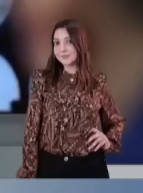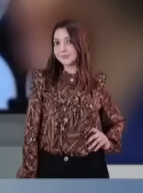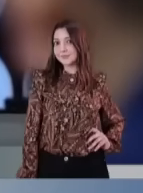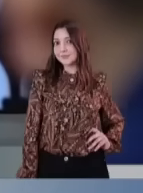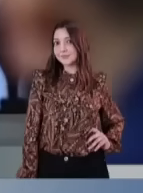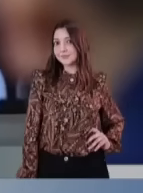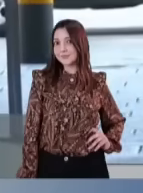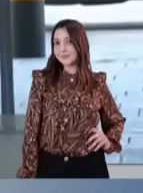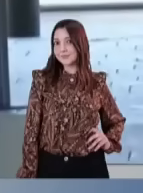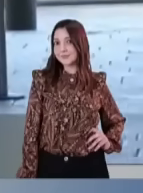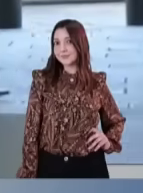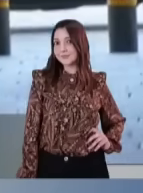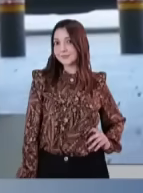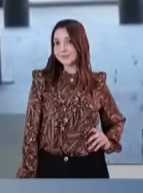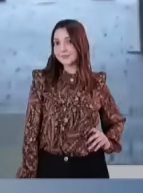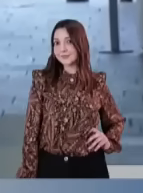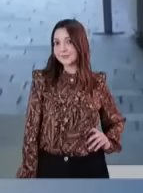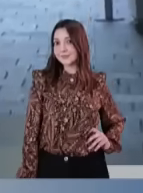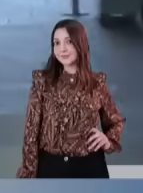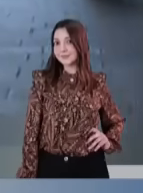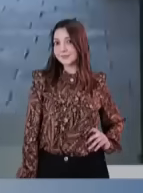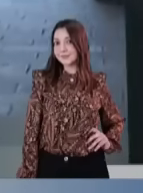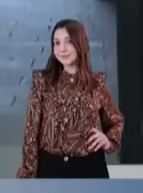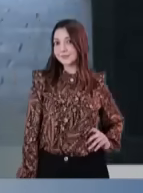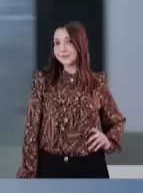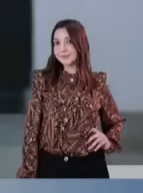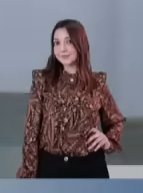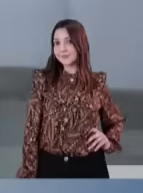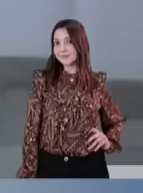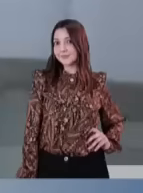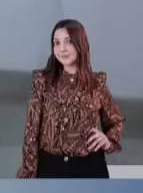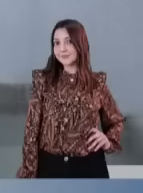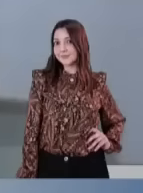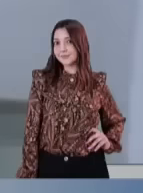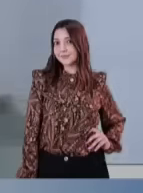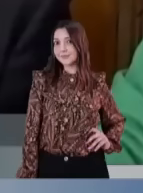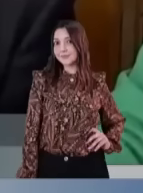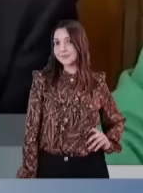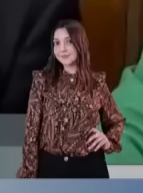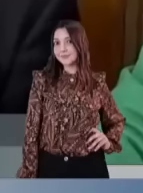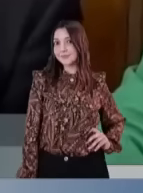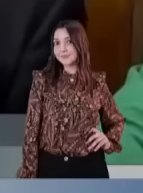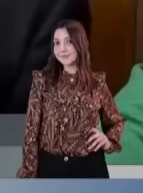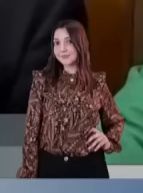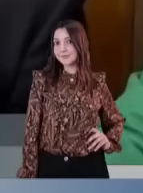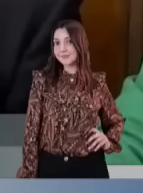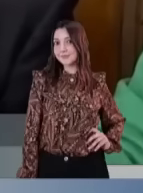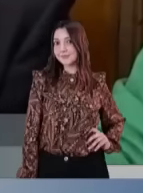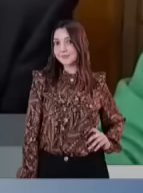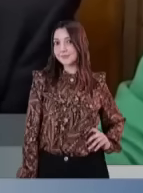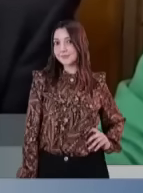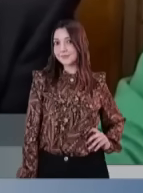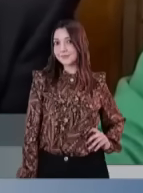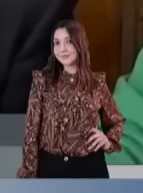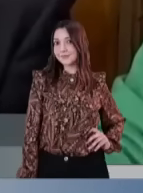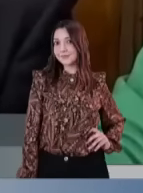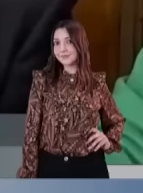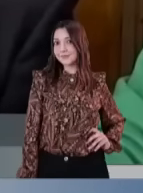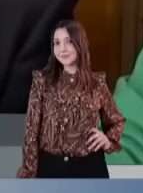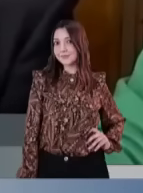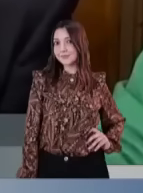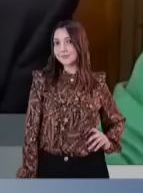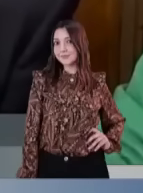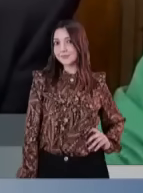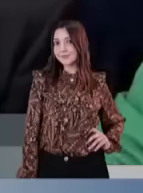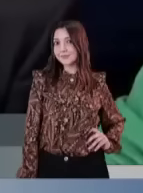primera vez en quizás en la historia, el PC, hay un PC que está dividido con visiones muy distintas.